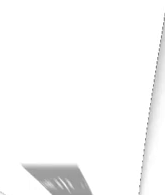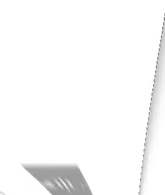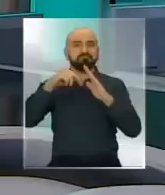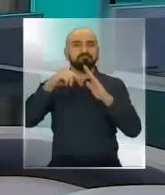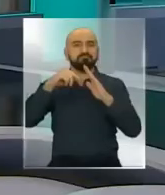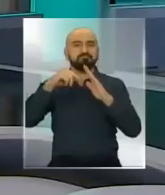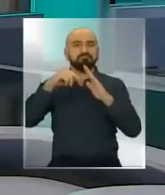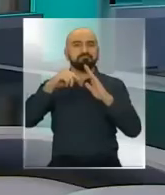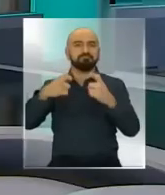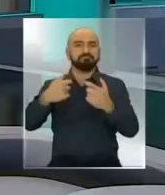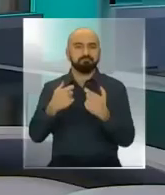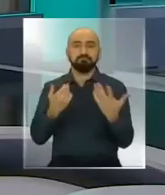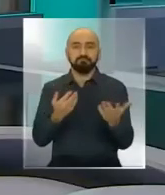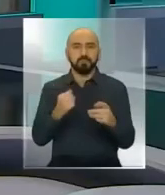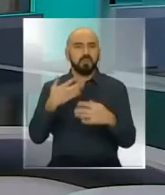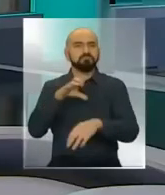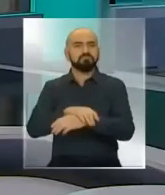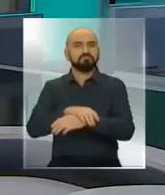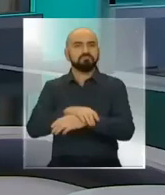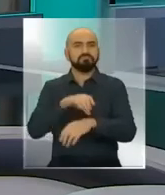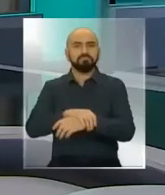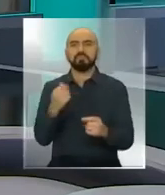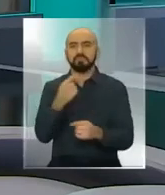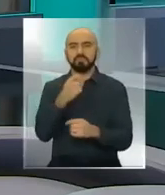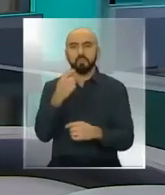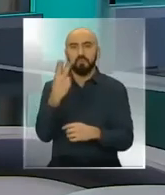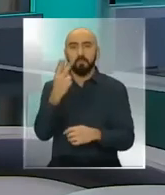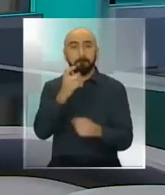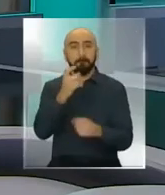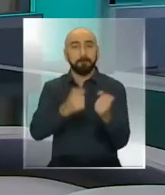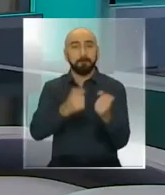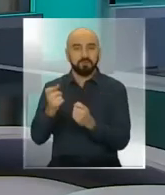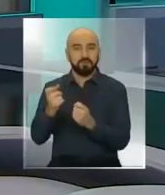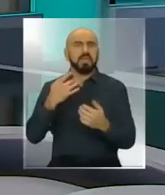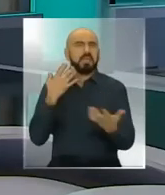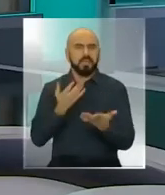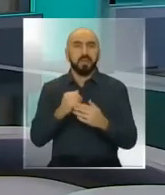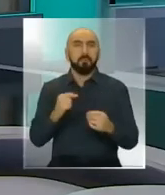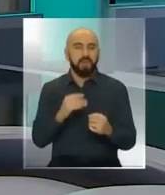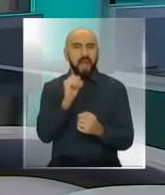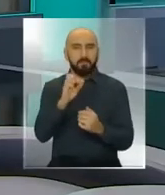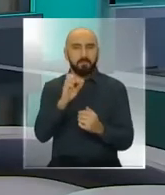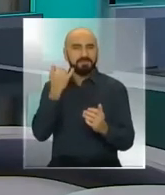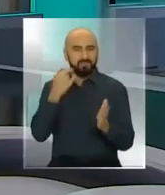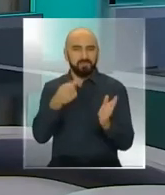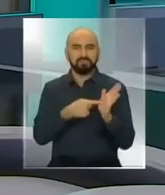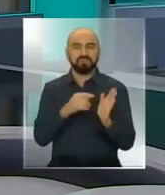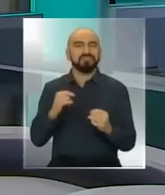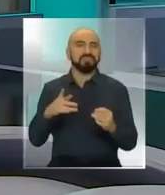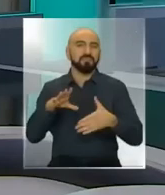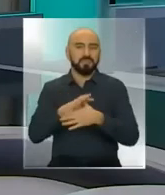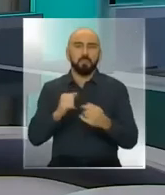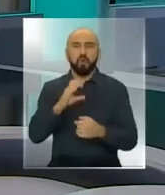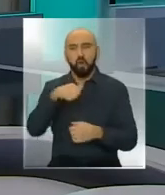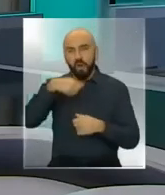razón. Por lo menos 142 personas que, usando además una aplicación de citas, llevan marihuana, cocaína y